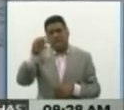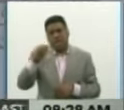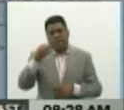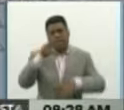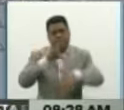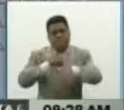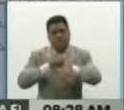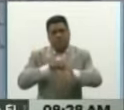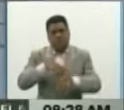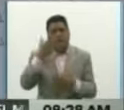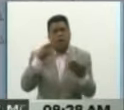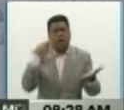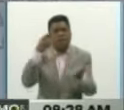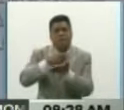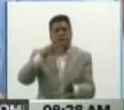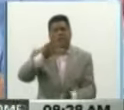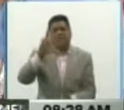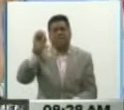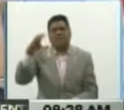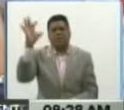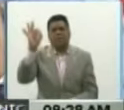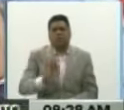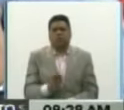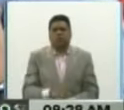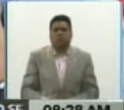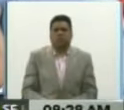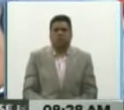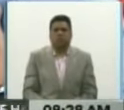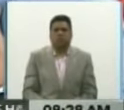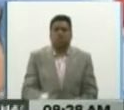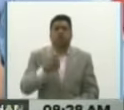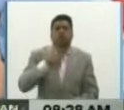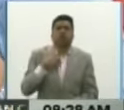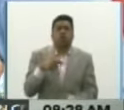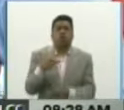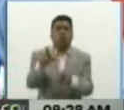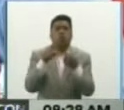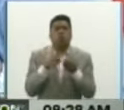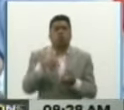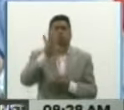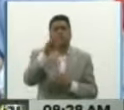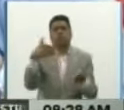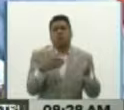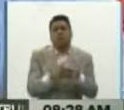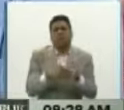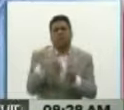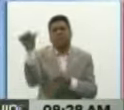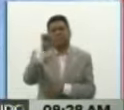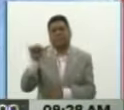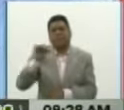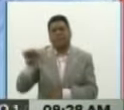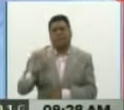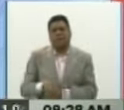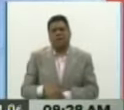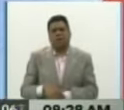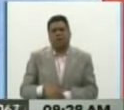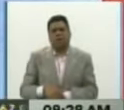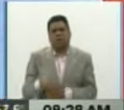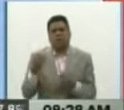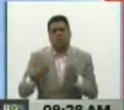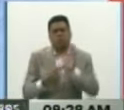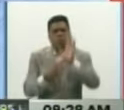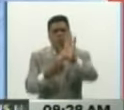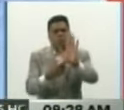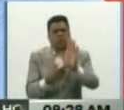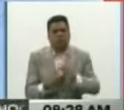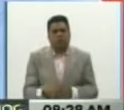al 30%. Como un trabajador, yo estoy cobrando 5000 bolívares semanal. Y no lo puedo demostrar porque no tengo el voucher,